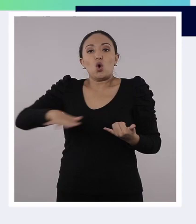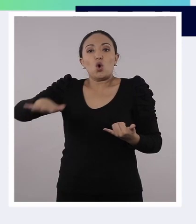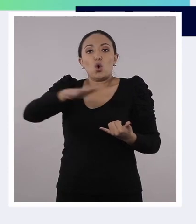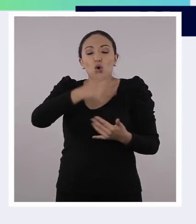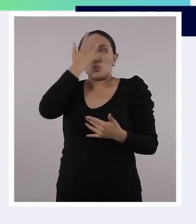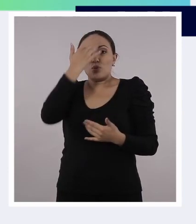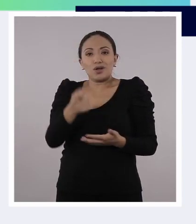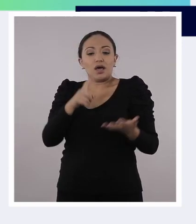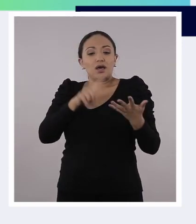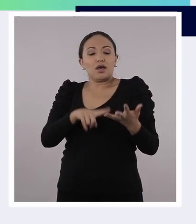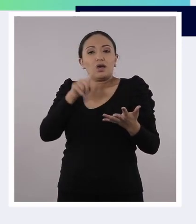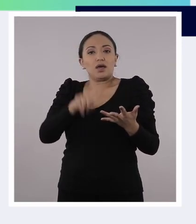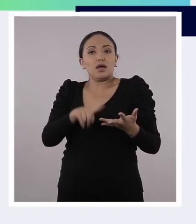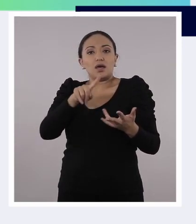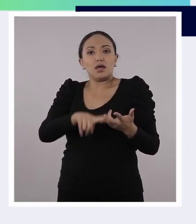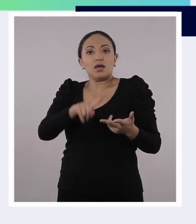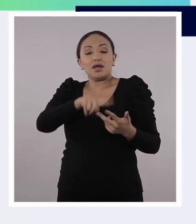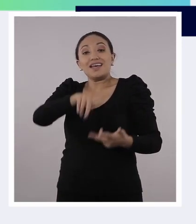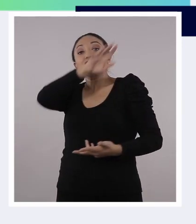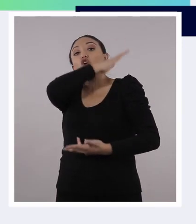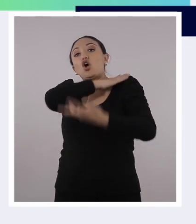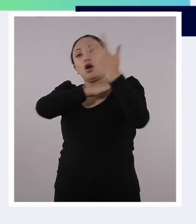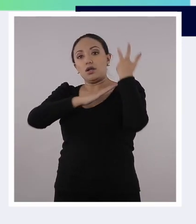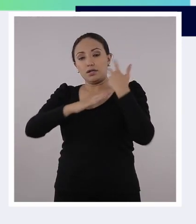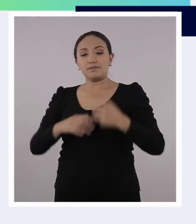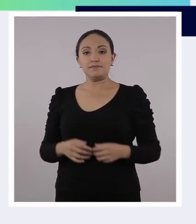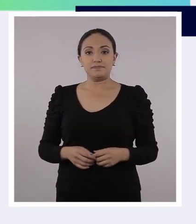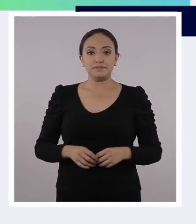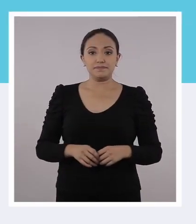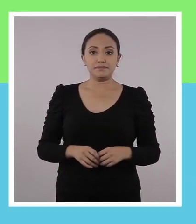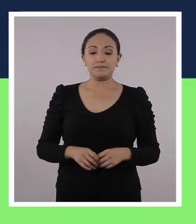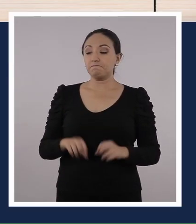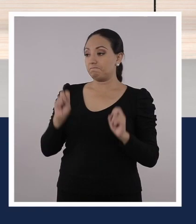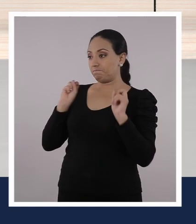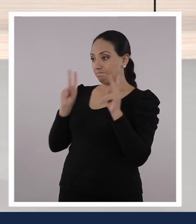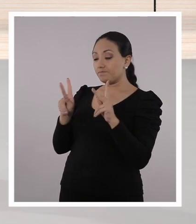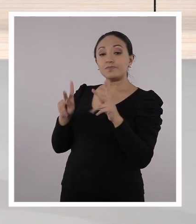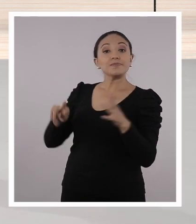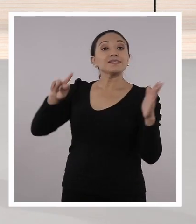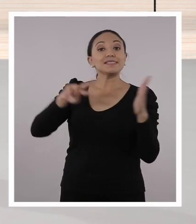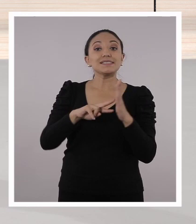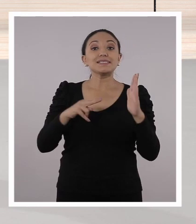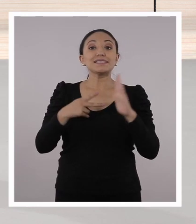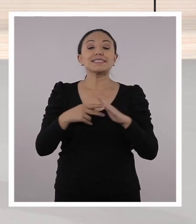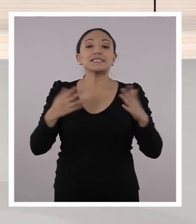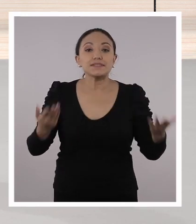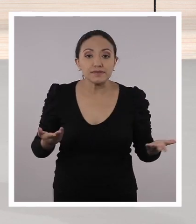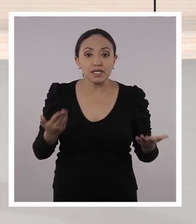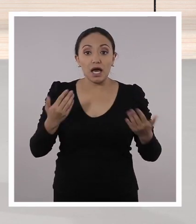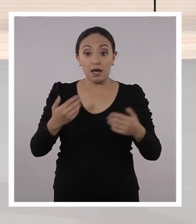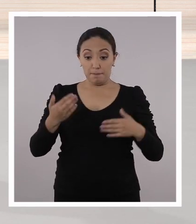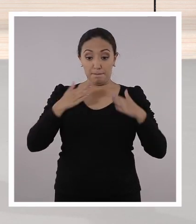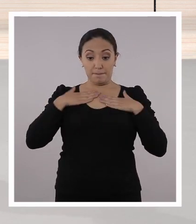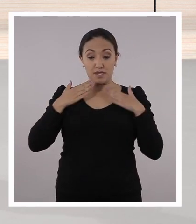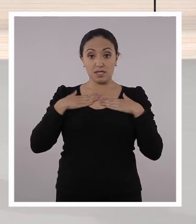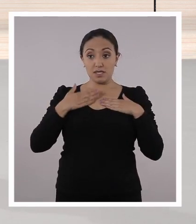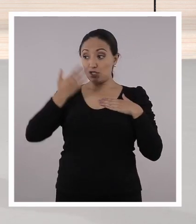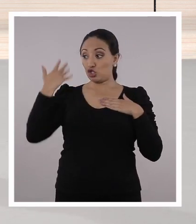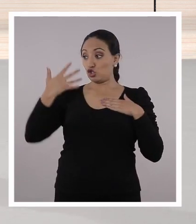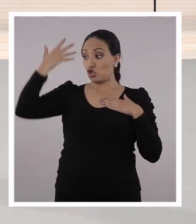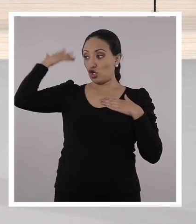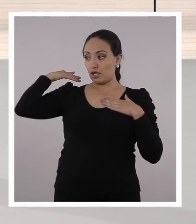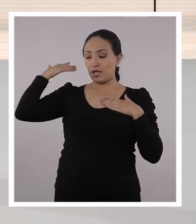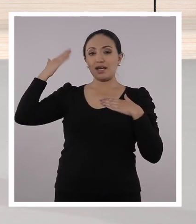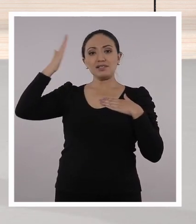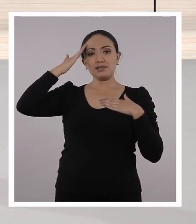los tiempos en que vivimos las cosas suceden de una u otra manera. Gracias, Webster. Entonces, profe, necesitamos saber de nuestra